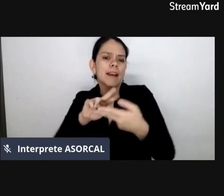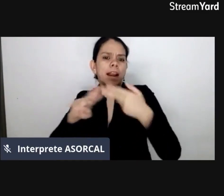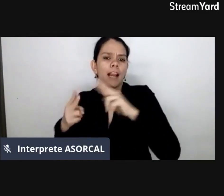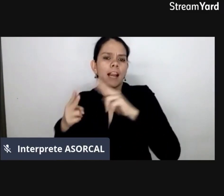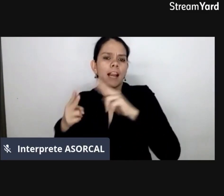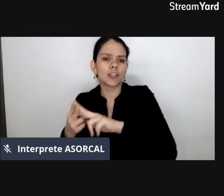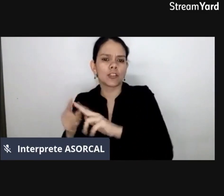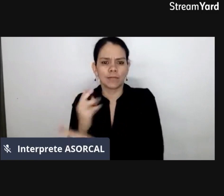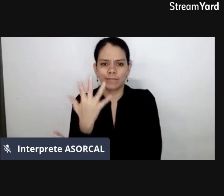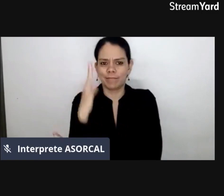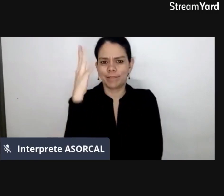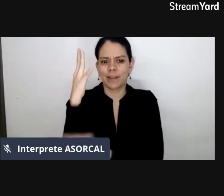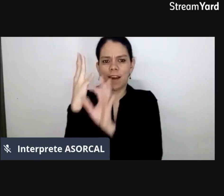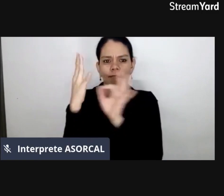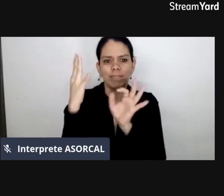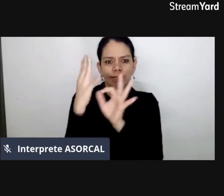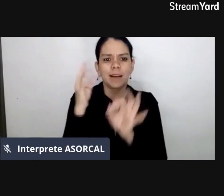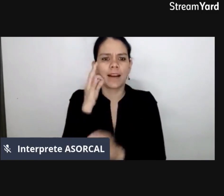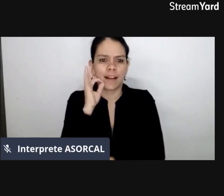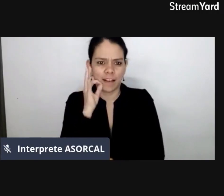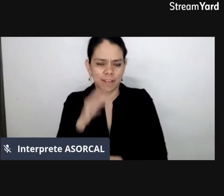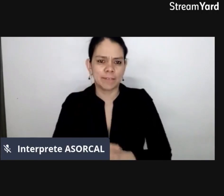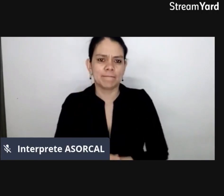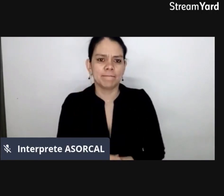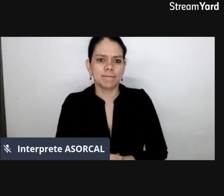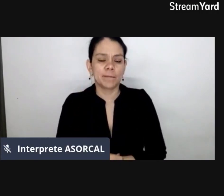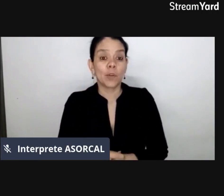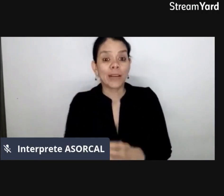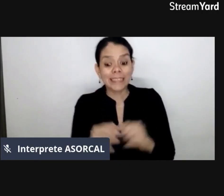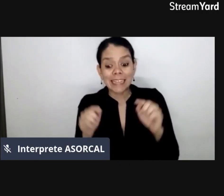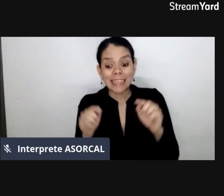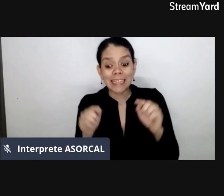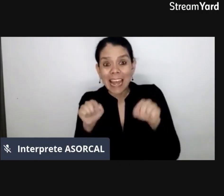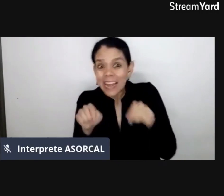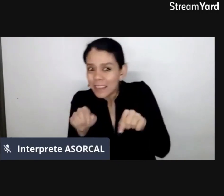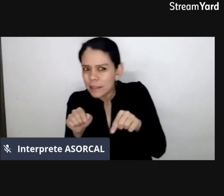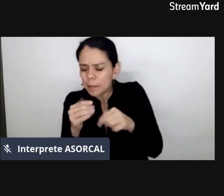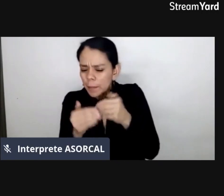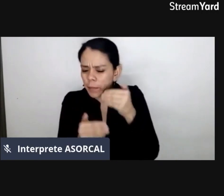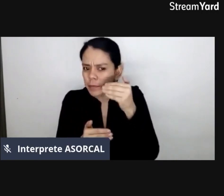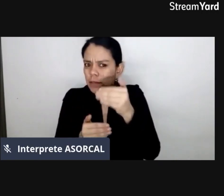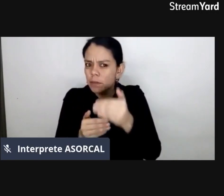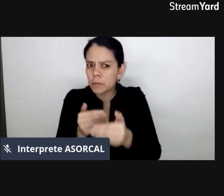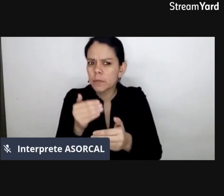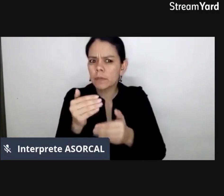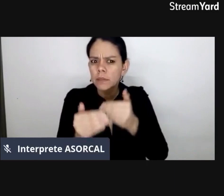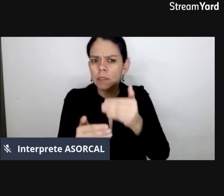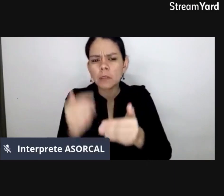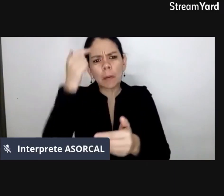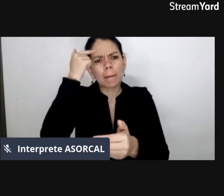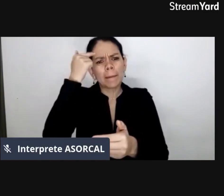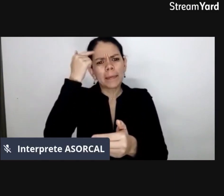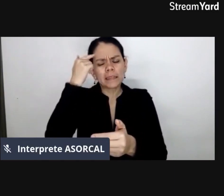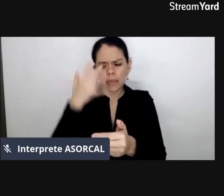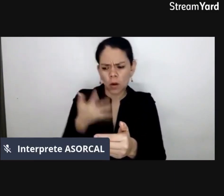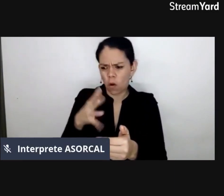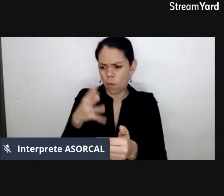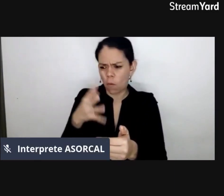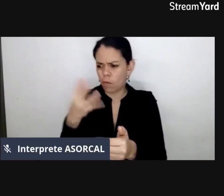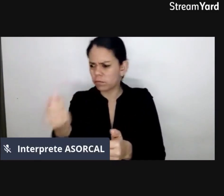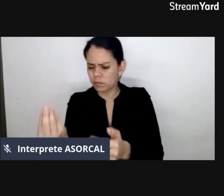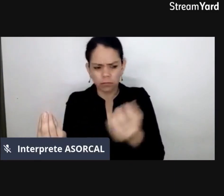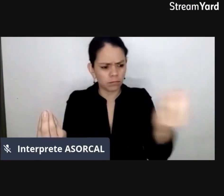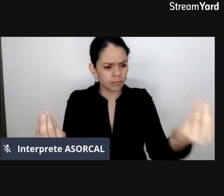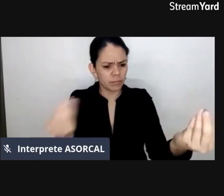lo que provocaba movimientos estacionales de la población y los minifundios que cultivaban para la subsistencia.